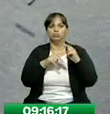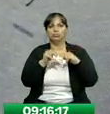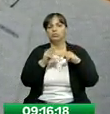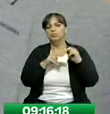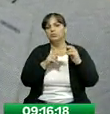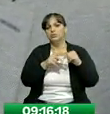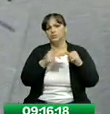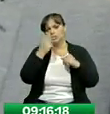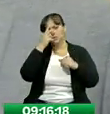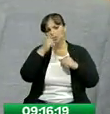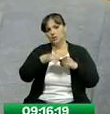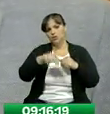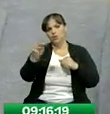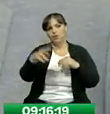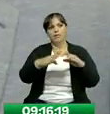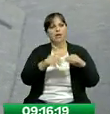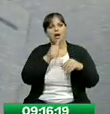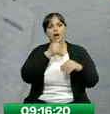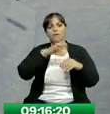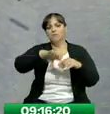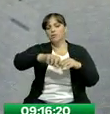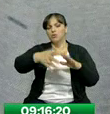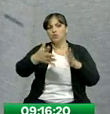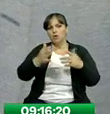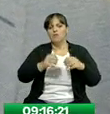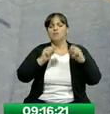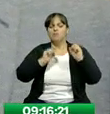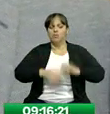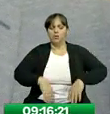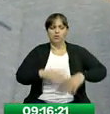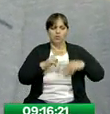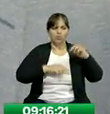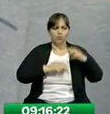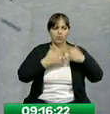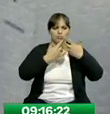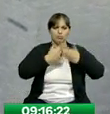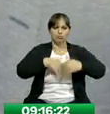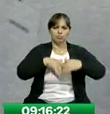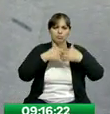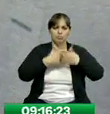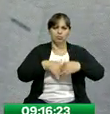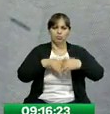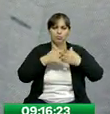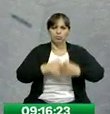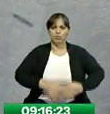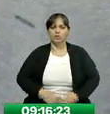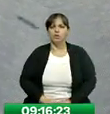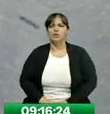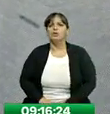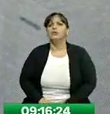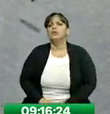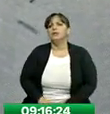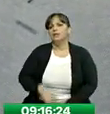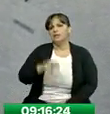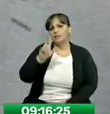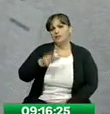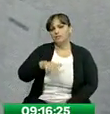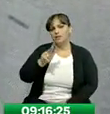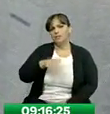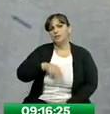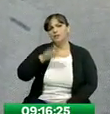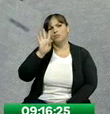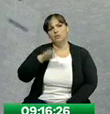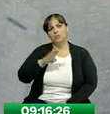sector no te pensamos en una idea paralela que permite solucionar en menos de 34 meses el problema de desabastecimiento